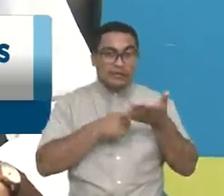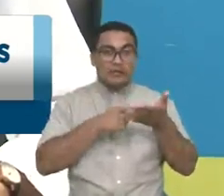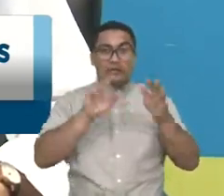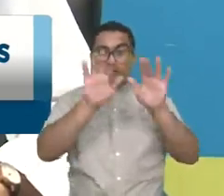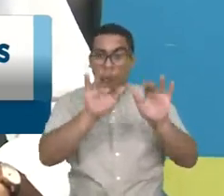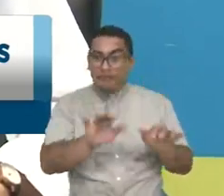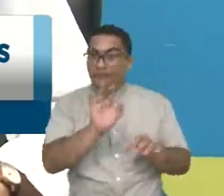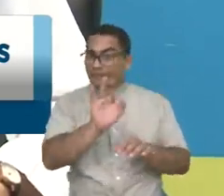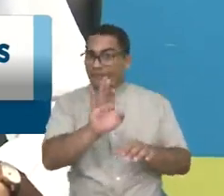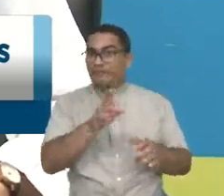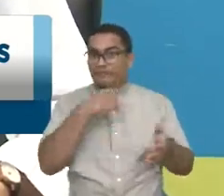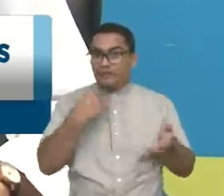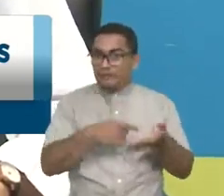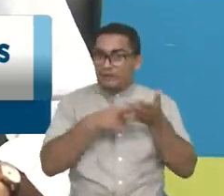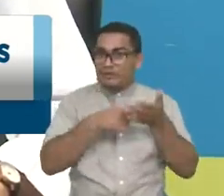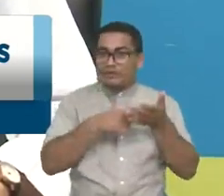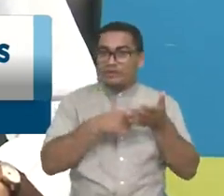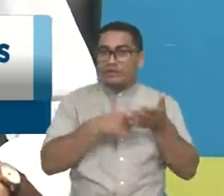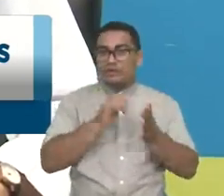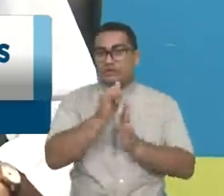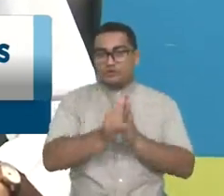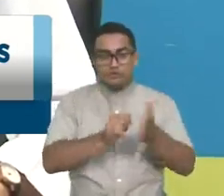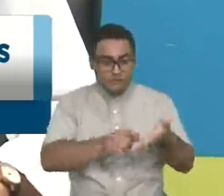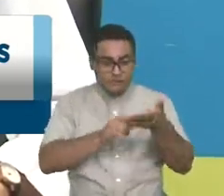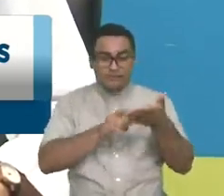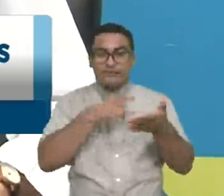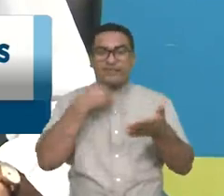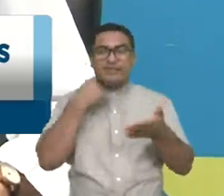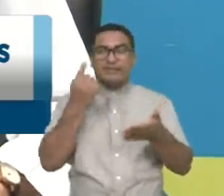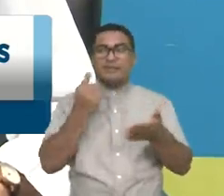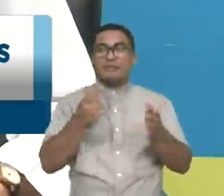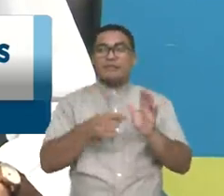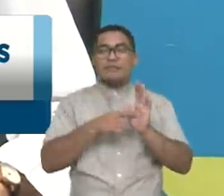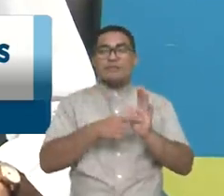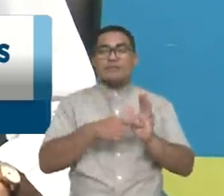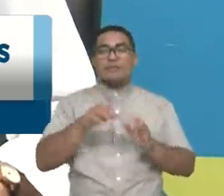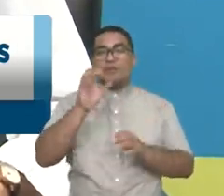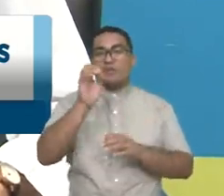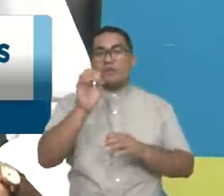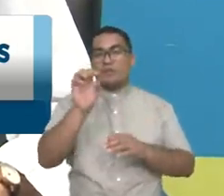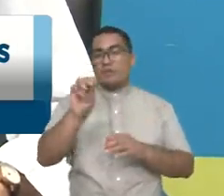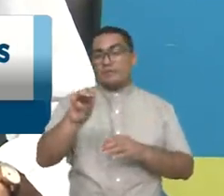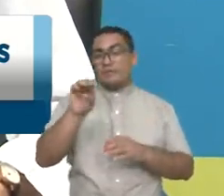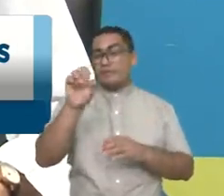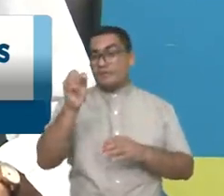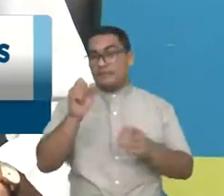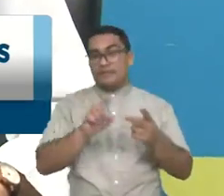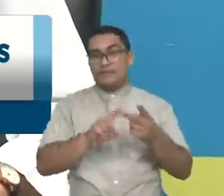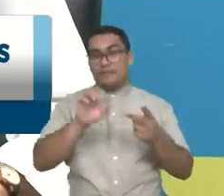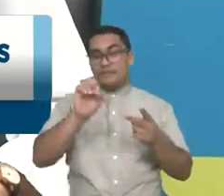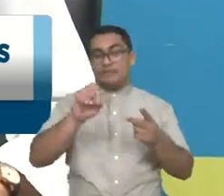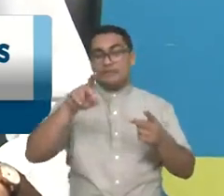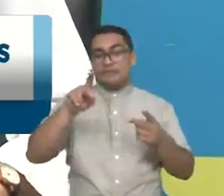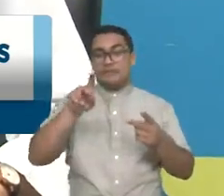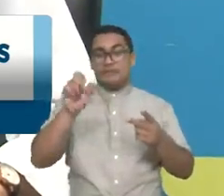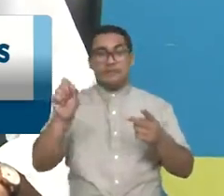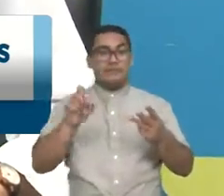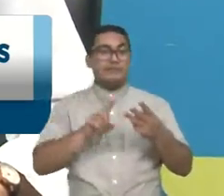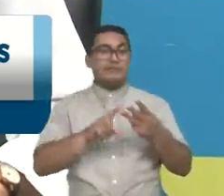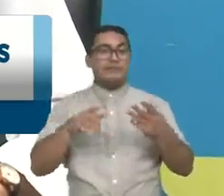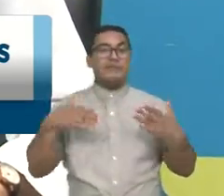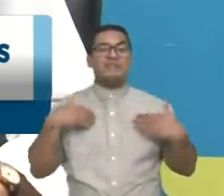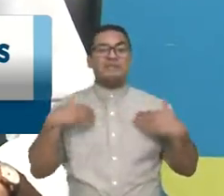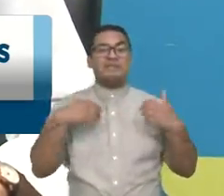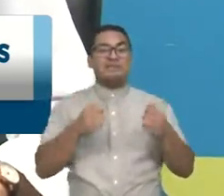objetivas, confiables, y ya se ha dicho que las fuentes son OMS, OPS y nuestro sistema de